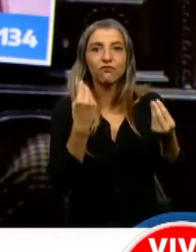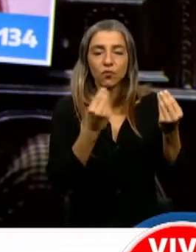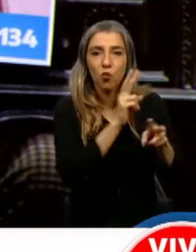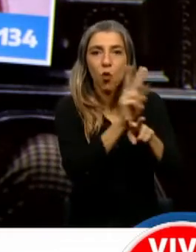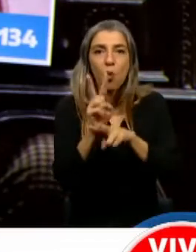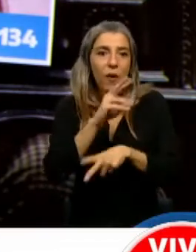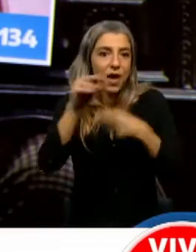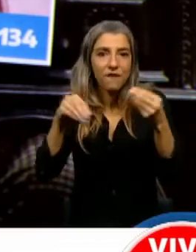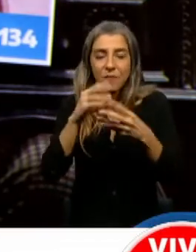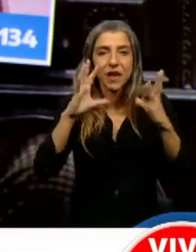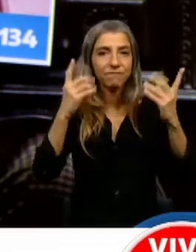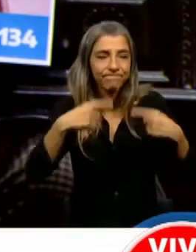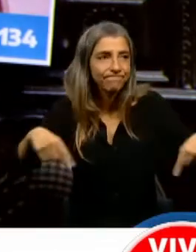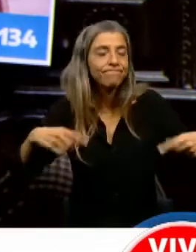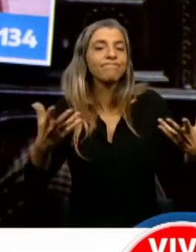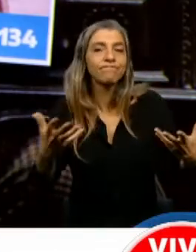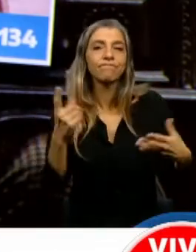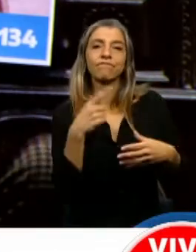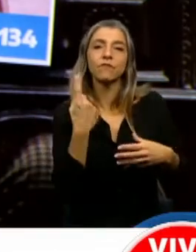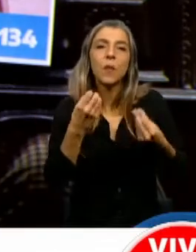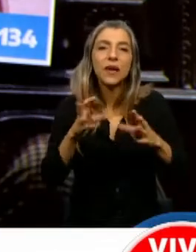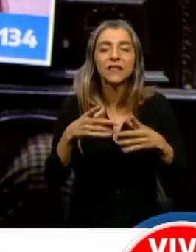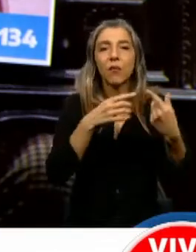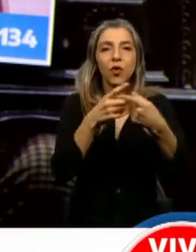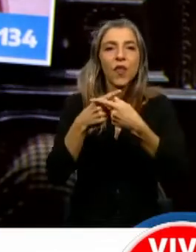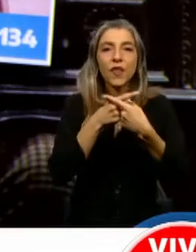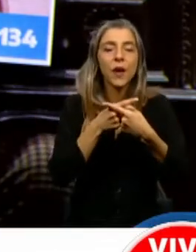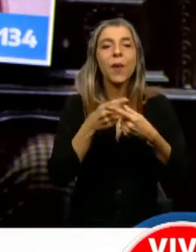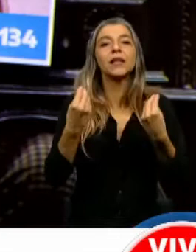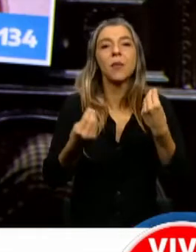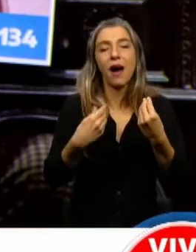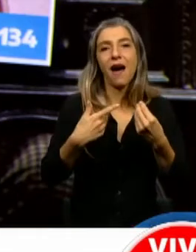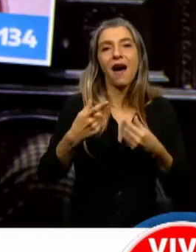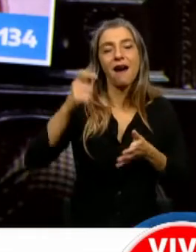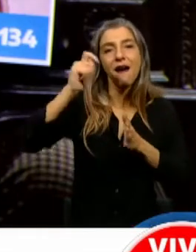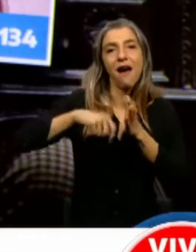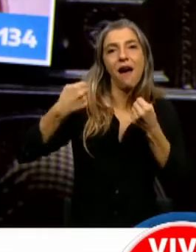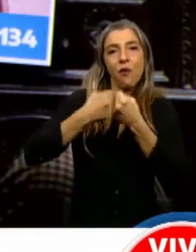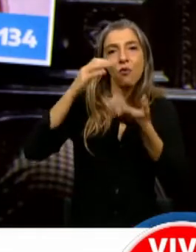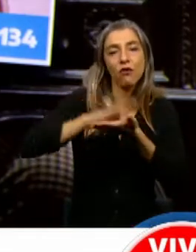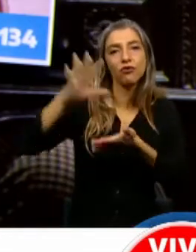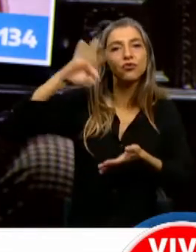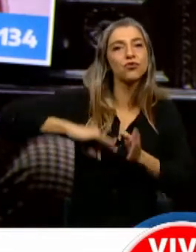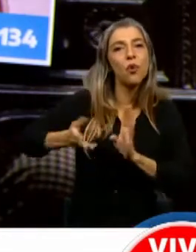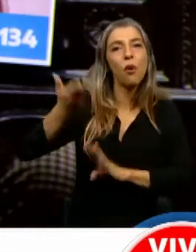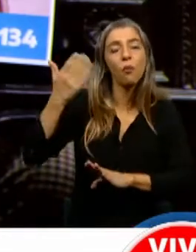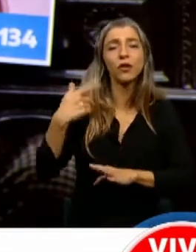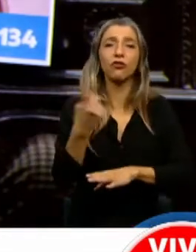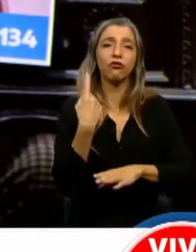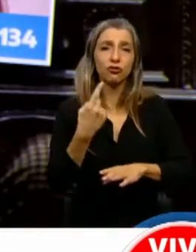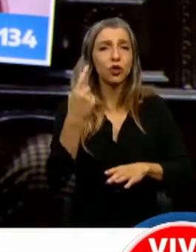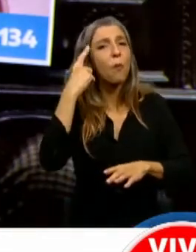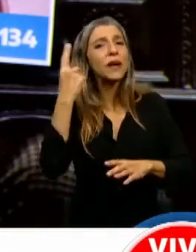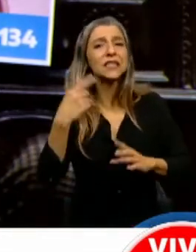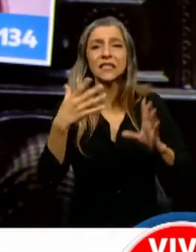que comienzan a discutirse 32-33%, nosotros planteamos paritarias libres,